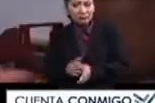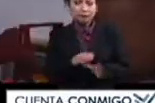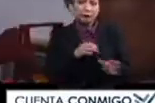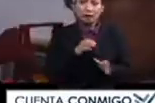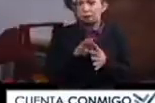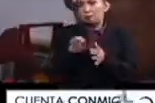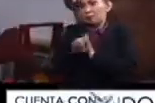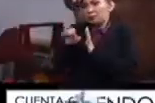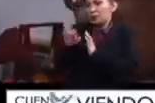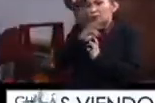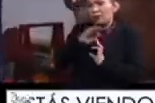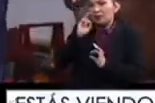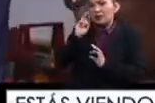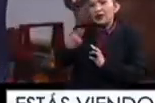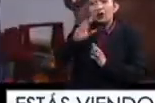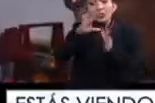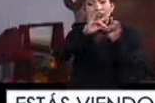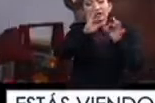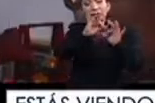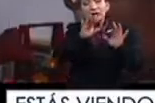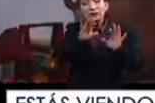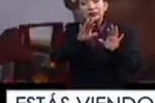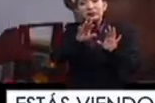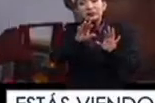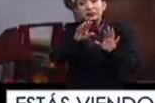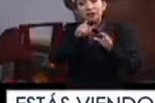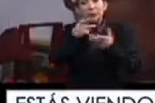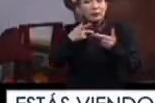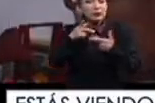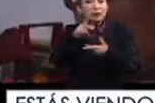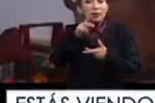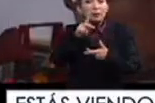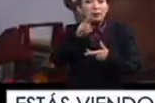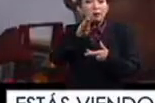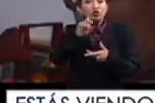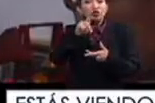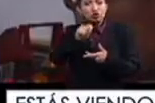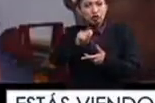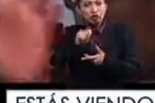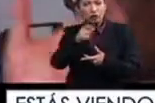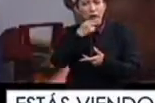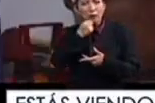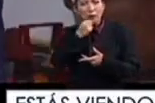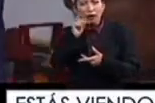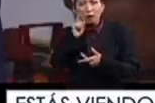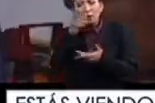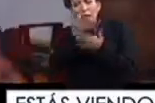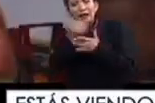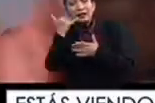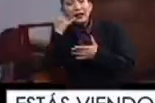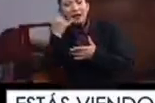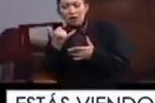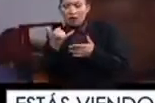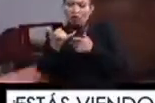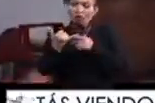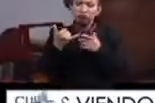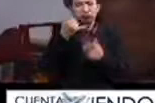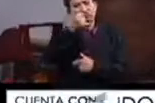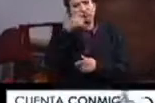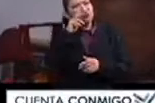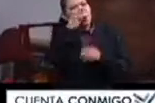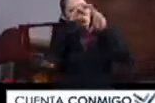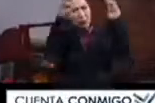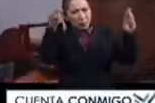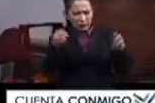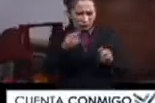ejemplo, descripciones de cosas que son como banales en autores como Proust, en donde se acerca a un teléfono, se acerca a un